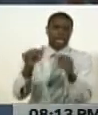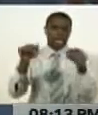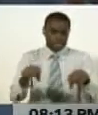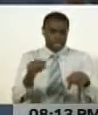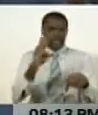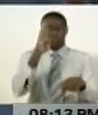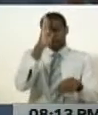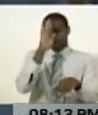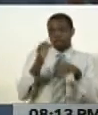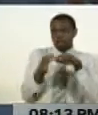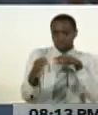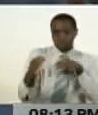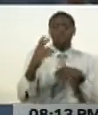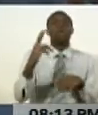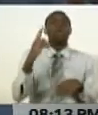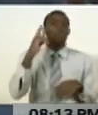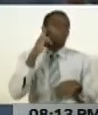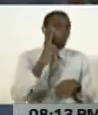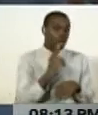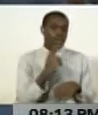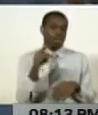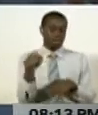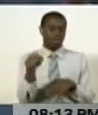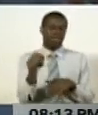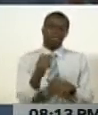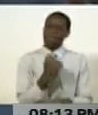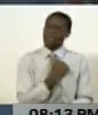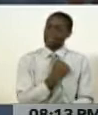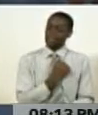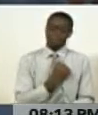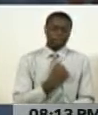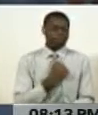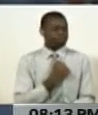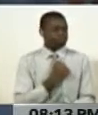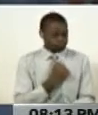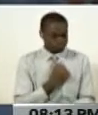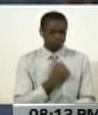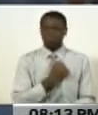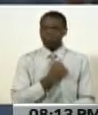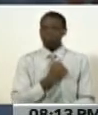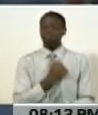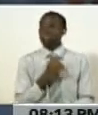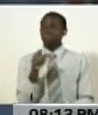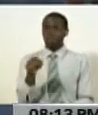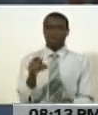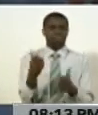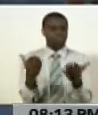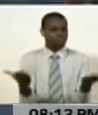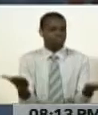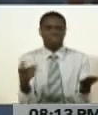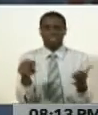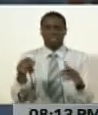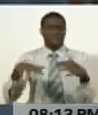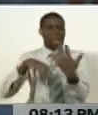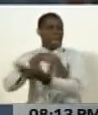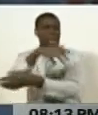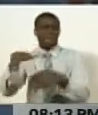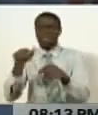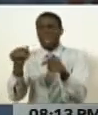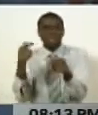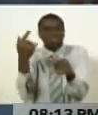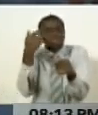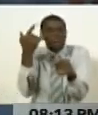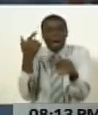el municipio Bolívar. Lamentamos mucho que estas acciones totalmente disociadas de